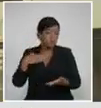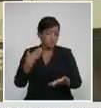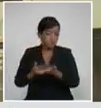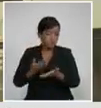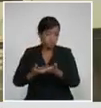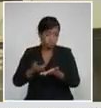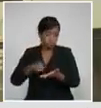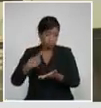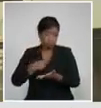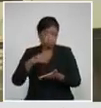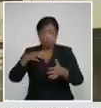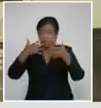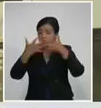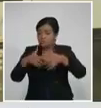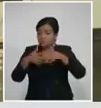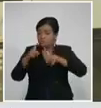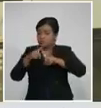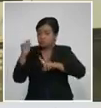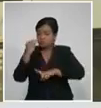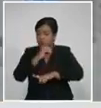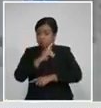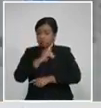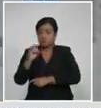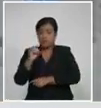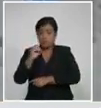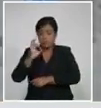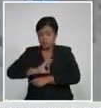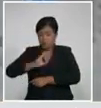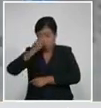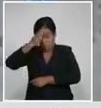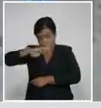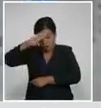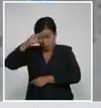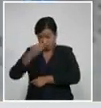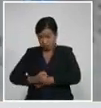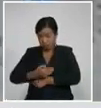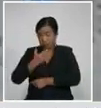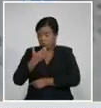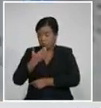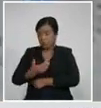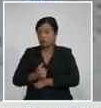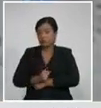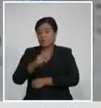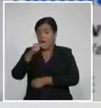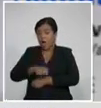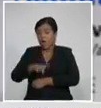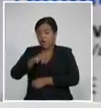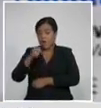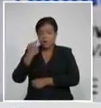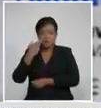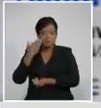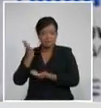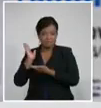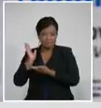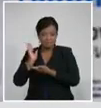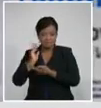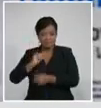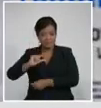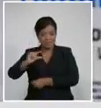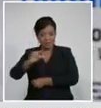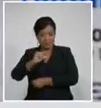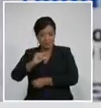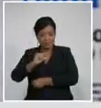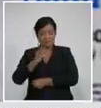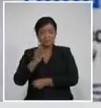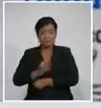biotecnológicos 100% cubanos son efectivos. Ahora llega Abdala, también auténticamente cubana, porque sus componentes son